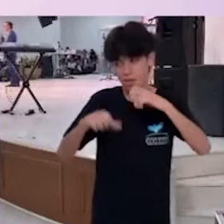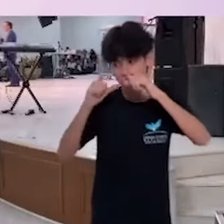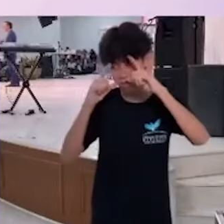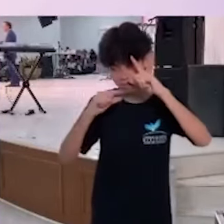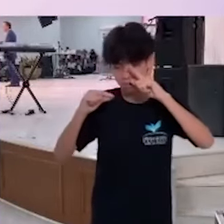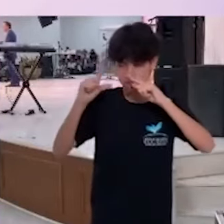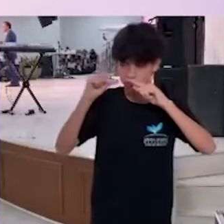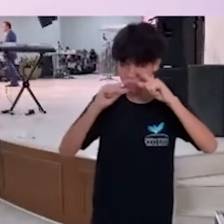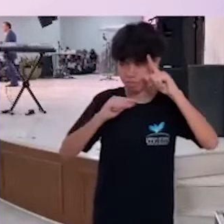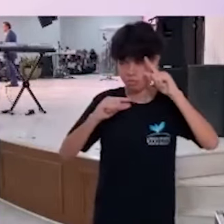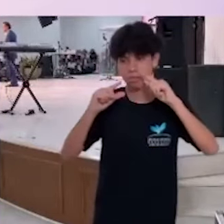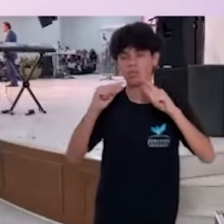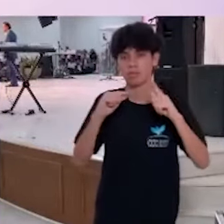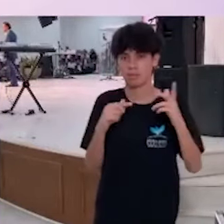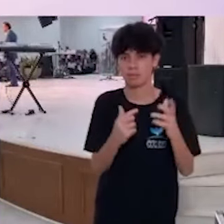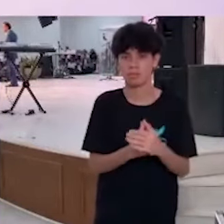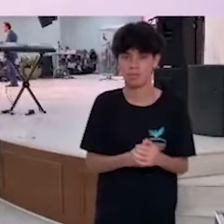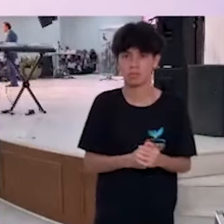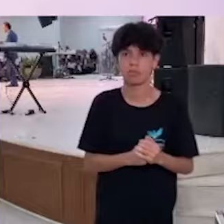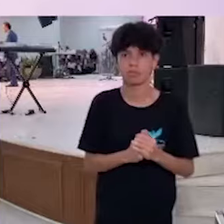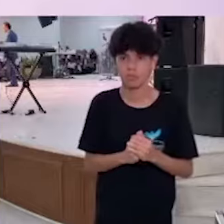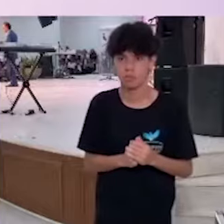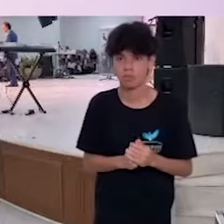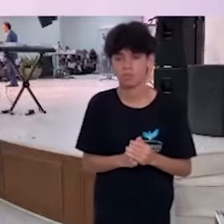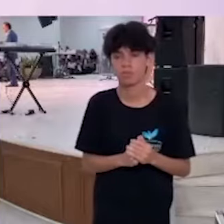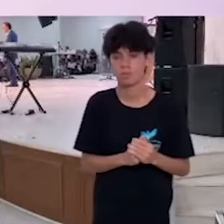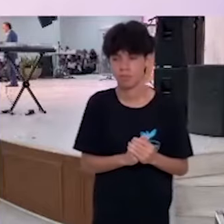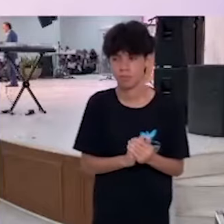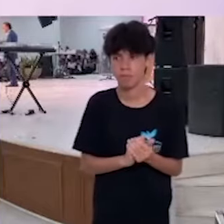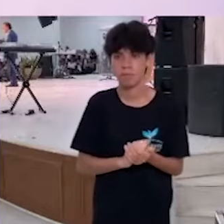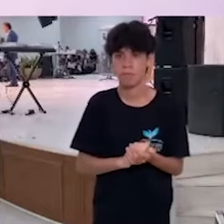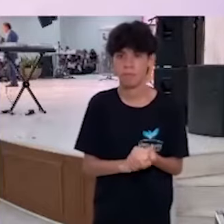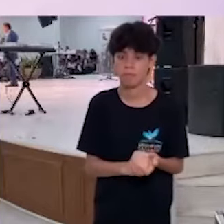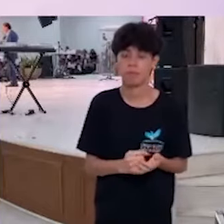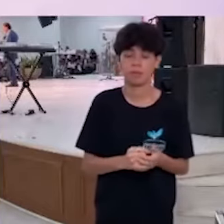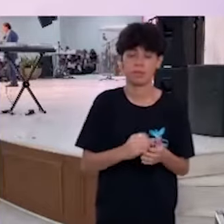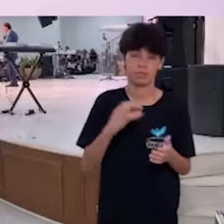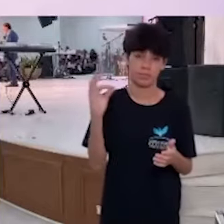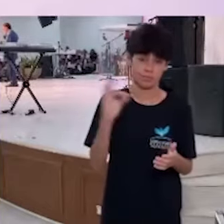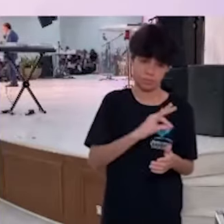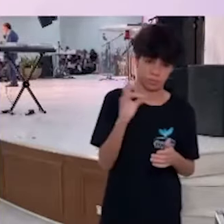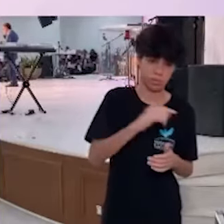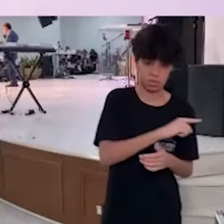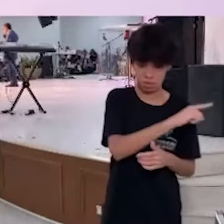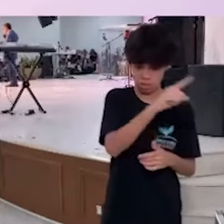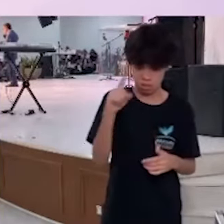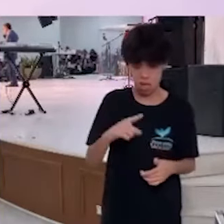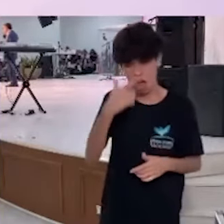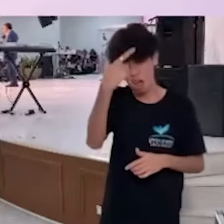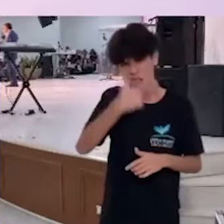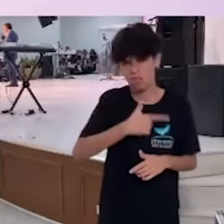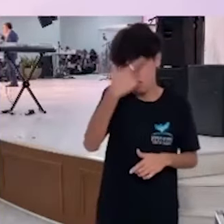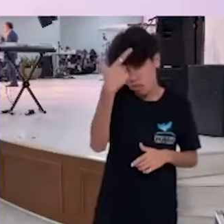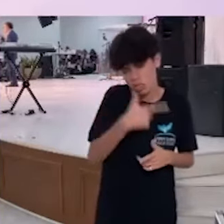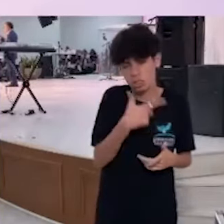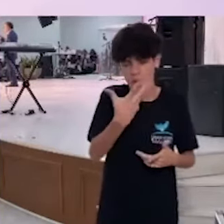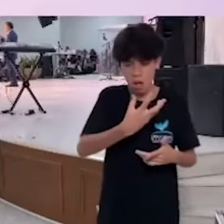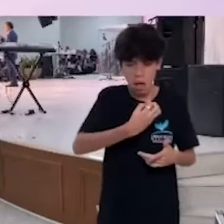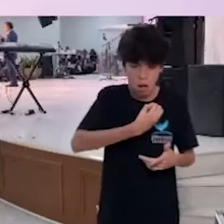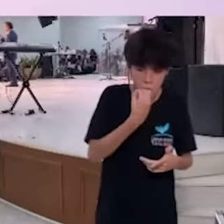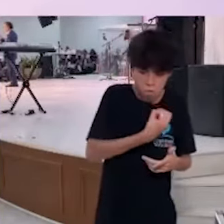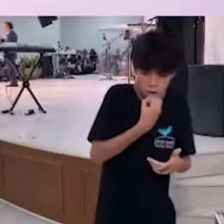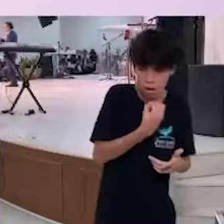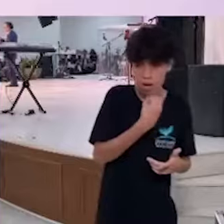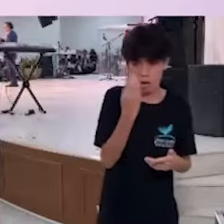Regrésate a la cama. ¿No? Si tu tiempo con Dios es en la noche, porque hay muchos que tienen